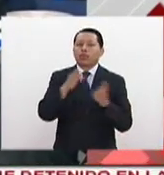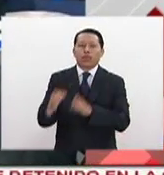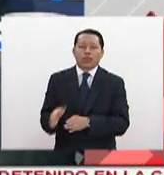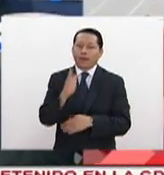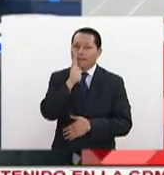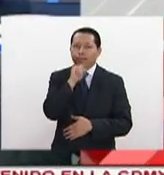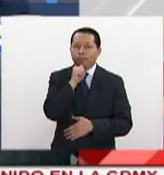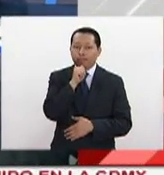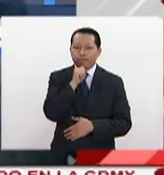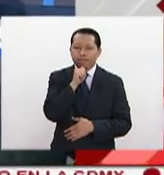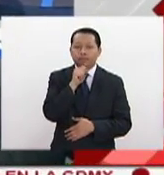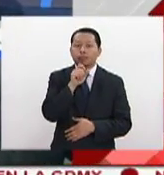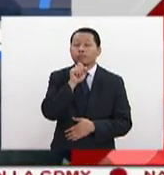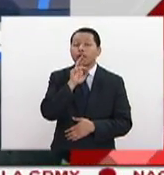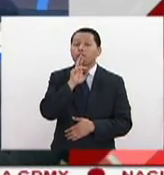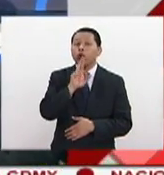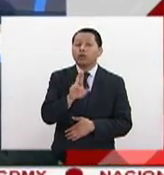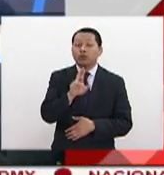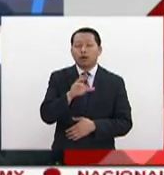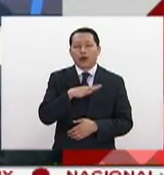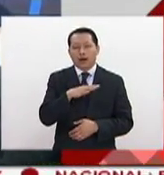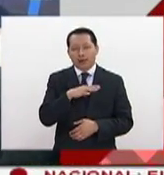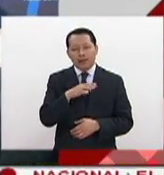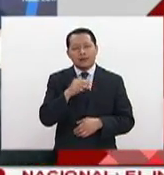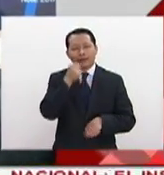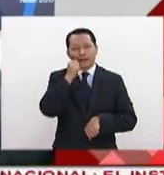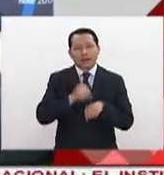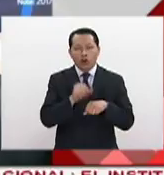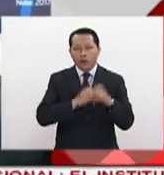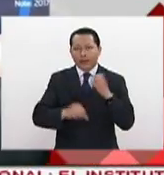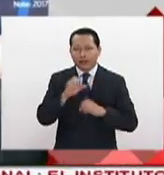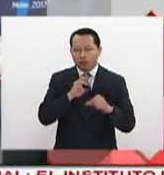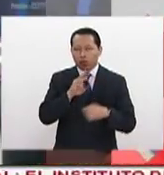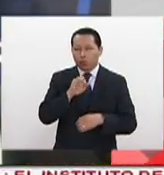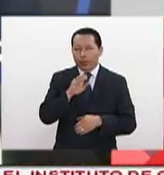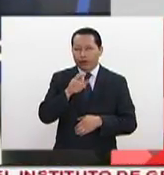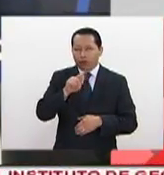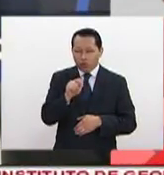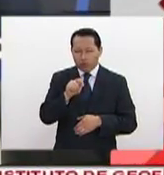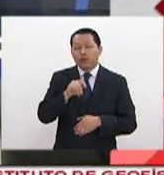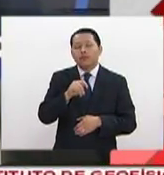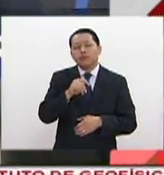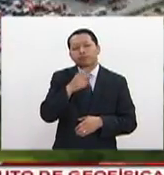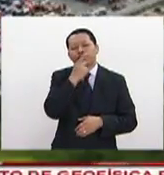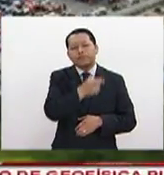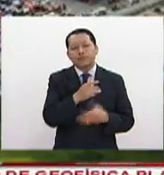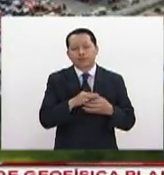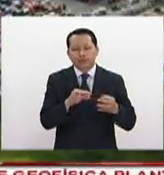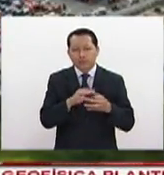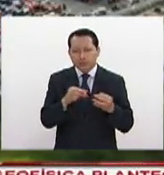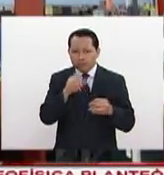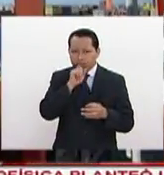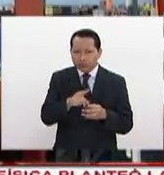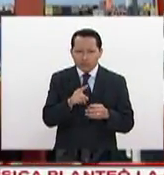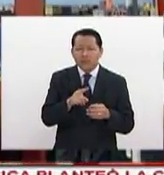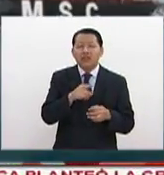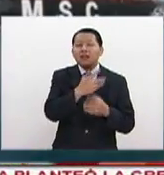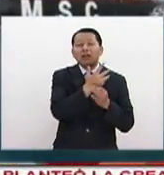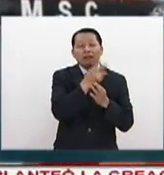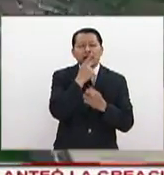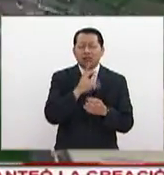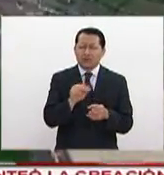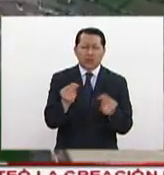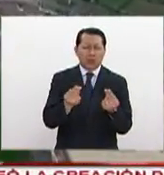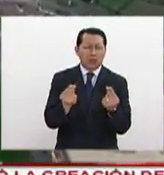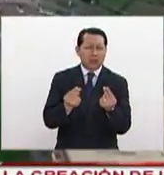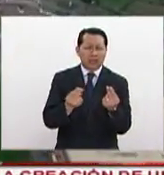tiempo. Así respondió al secretario de Comercio de los Estados Unidos, Wilbur Ross, quien dijo también en Davos que no hay urgencia para que su